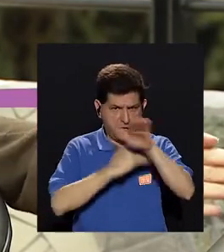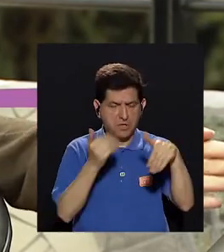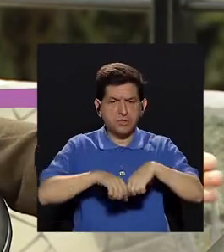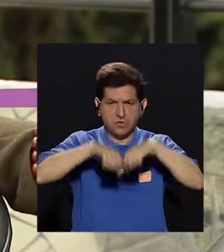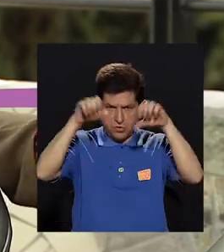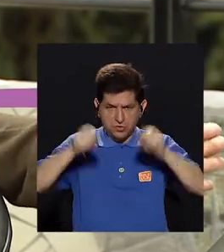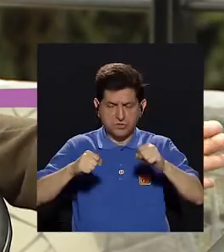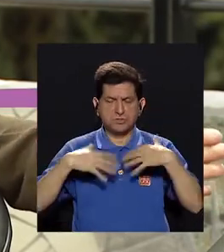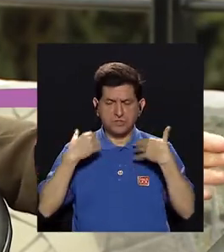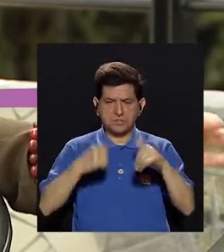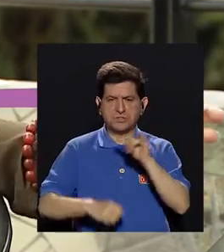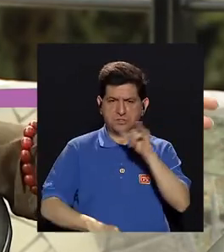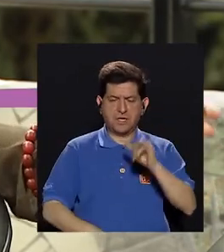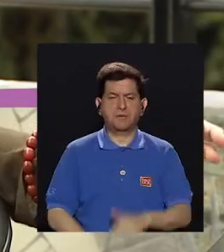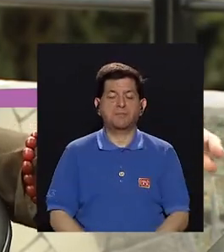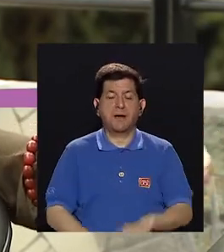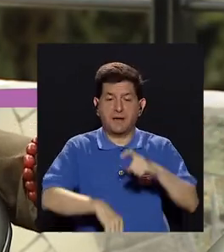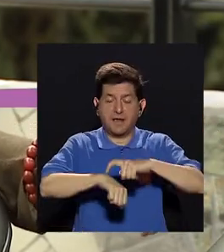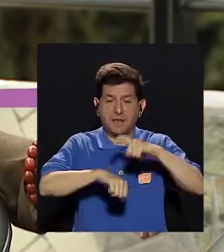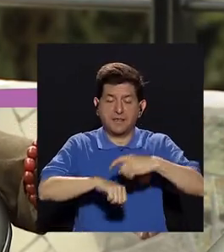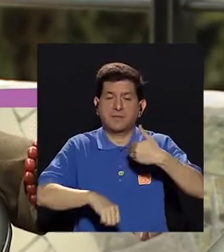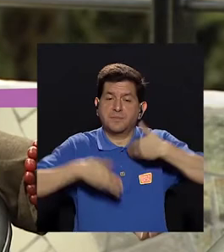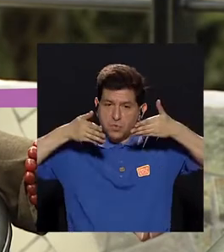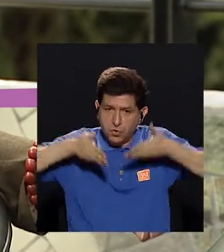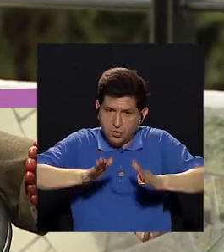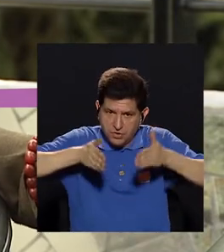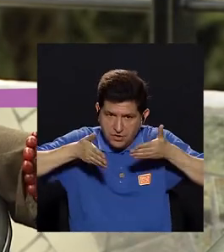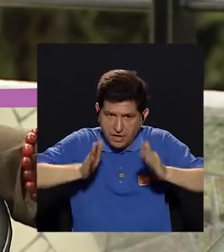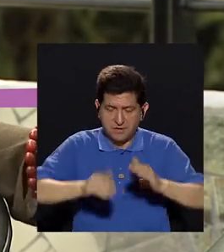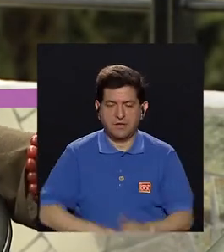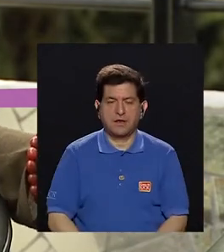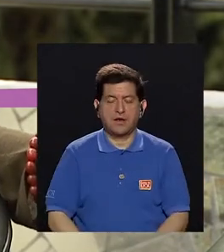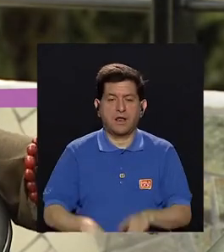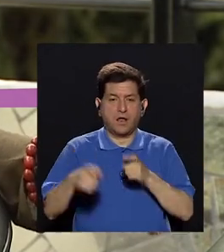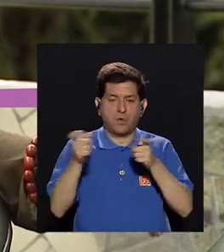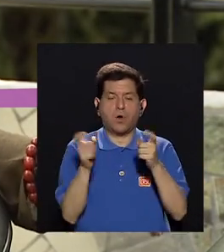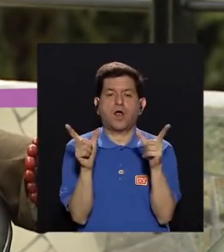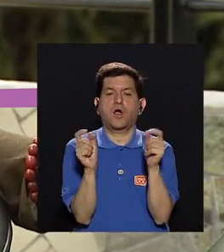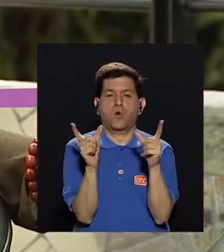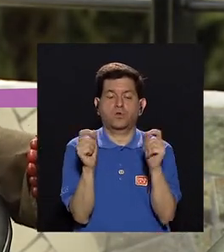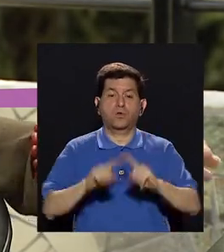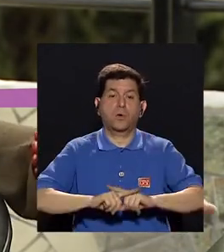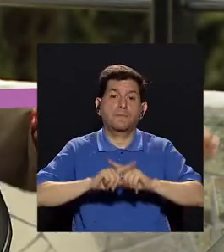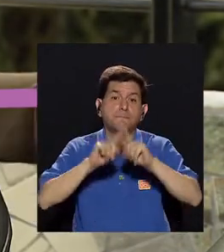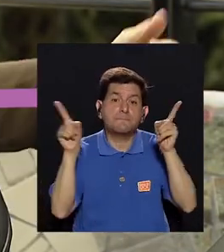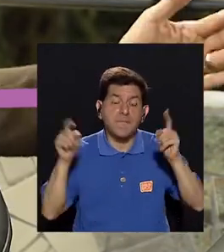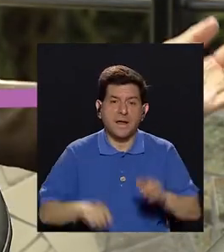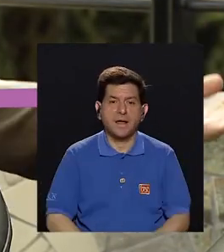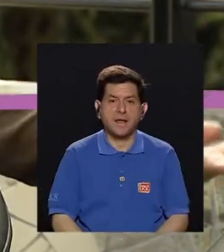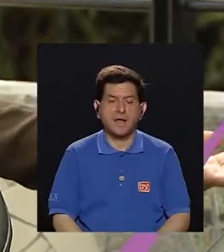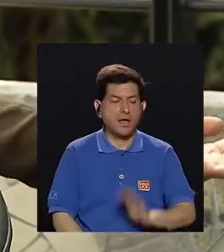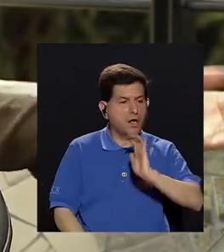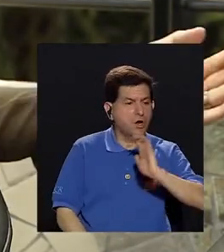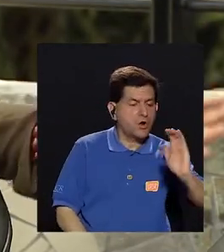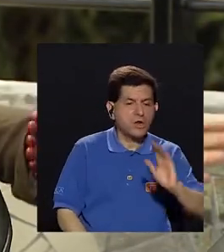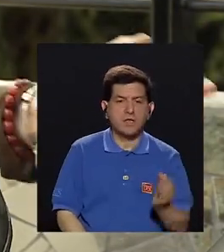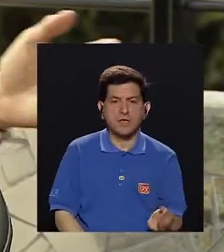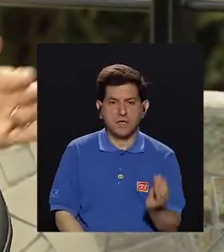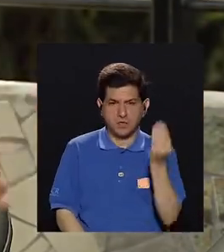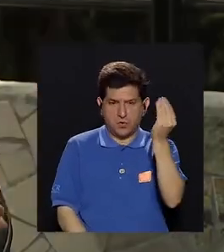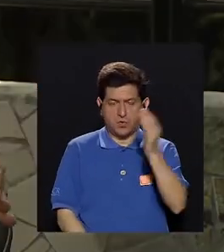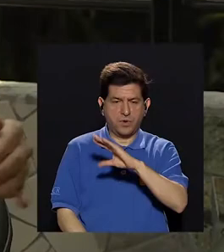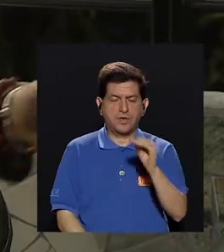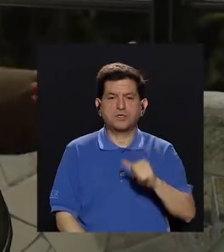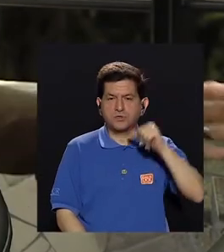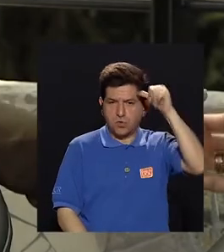sistemas de salud se han centrado en la etapa reproductiva y en control de cáncer. Pero lo que es etapa niñez y adolescencia y